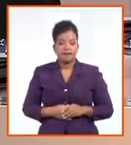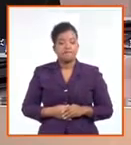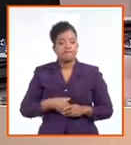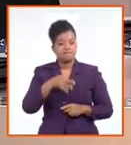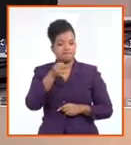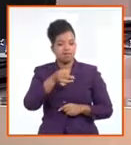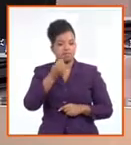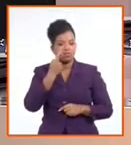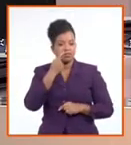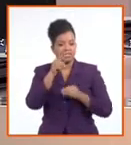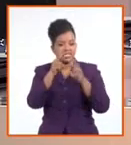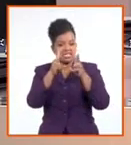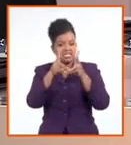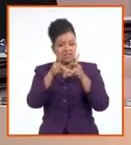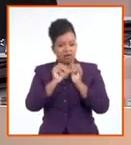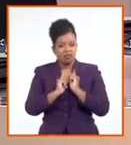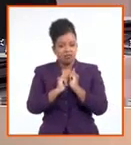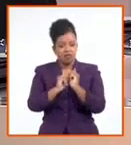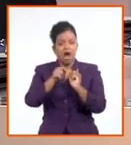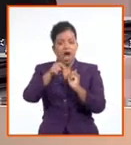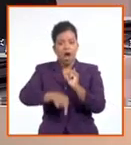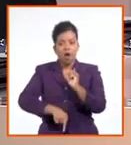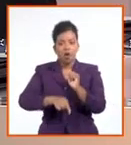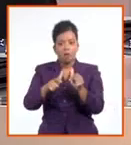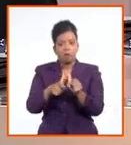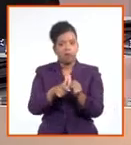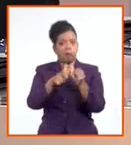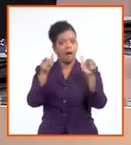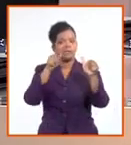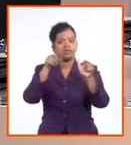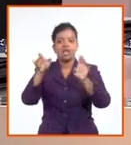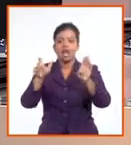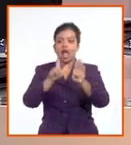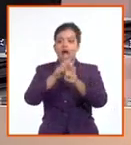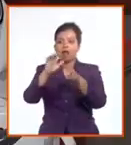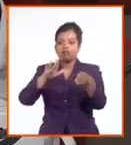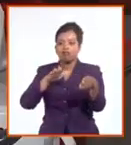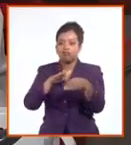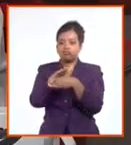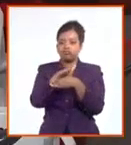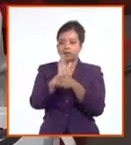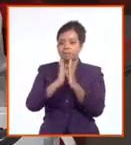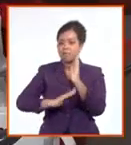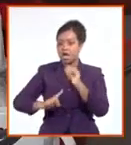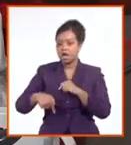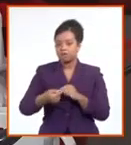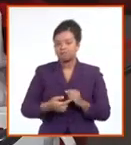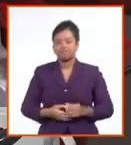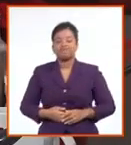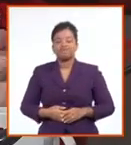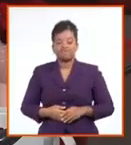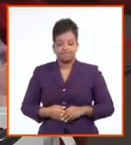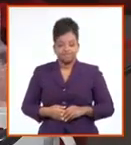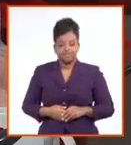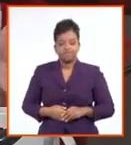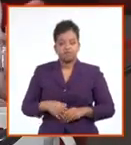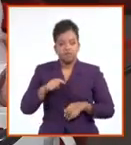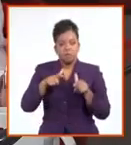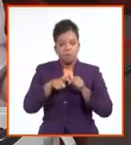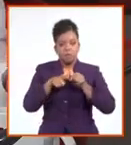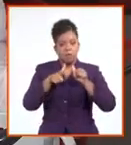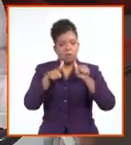cifra que usted da que hay un crecimiento entonces de esas salidas ilegales en los últimos meses. Sí, se manifiesta un